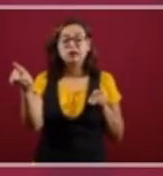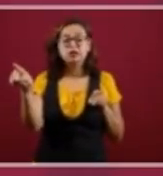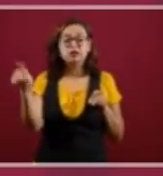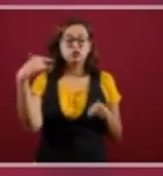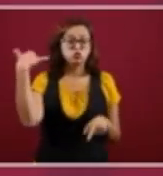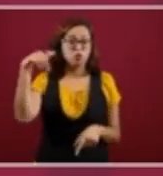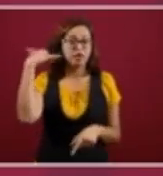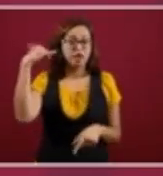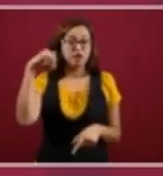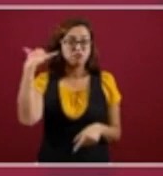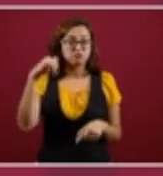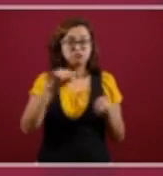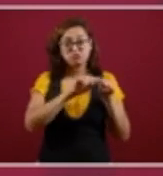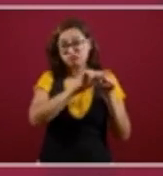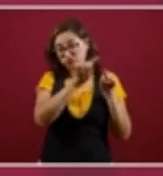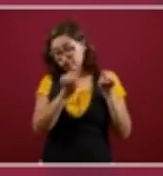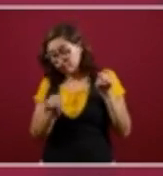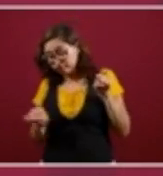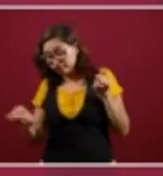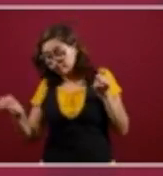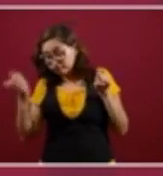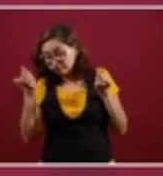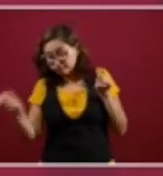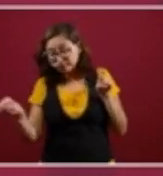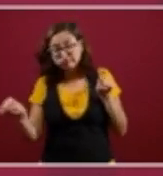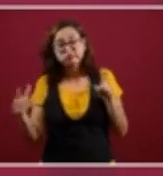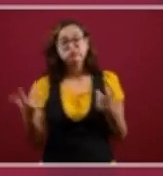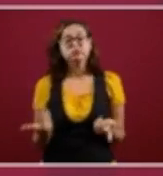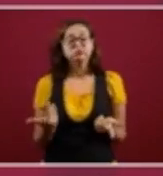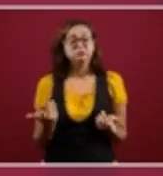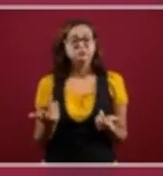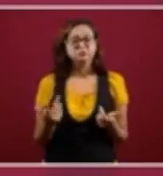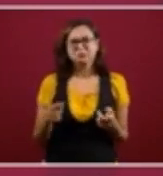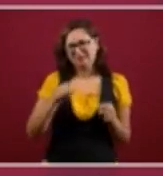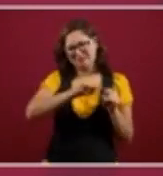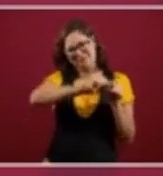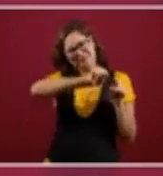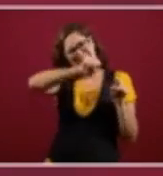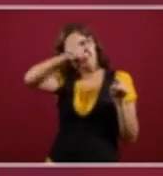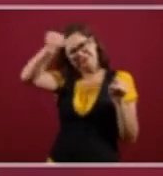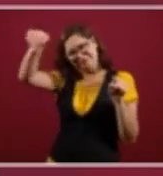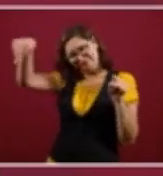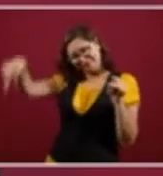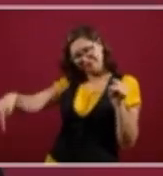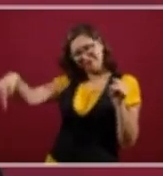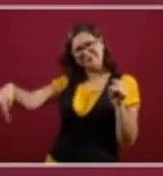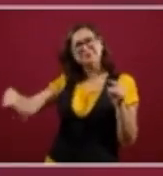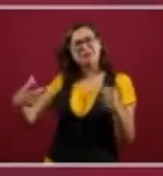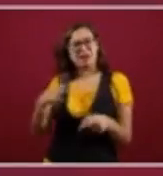Yucatán, hasta Mérida, incluso hasta Valladolid.